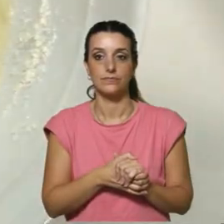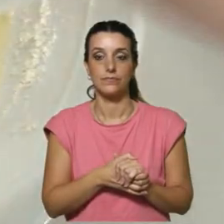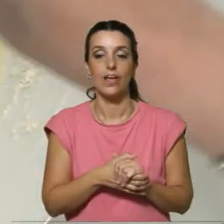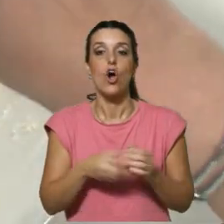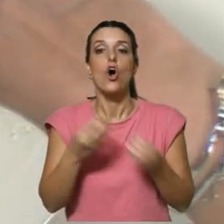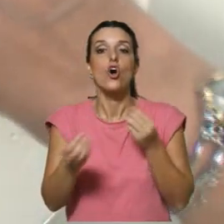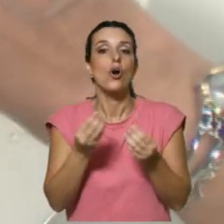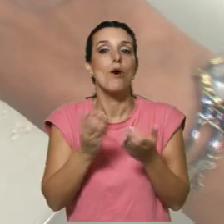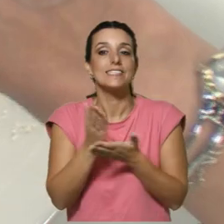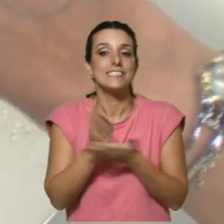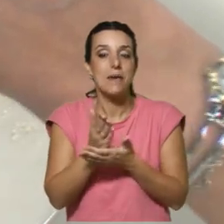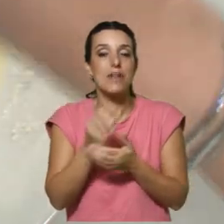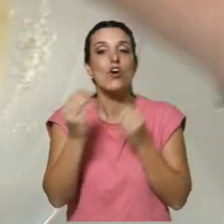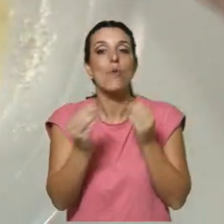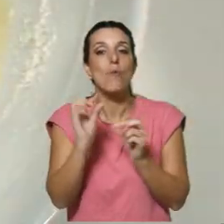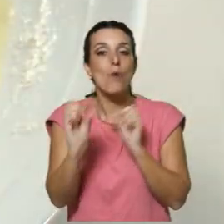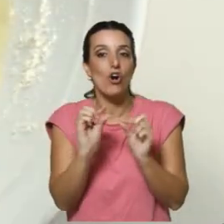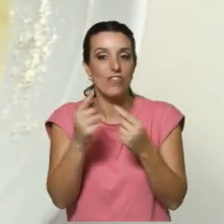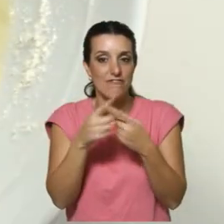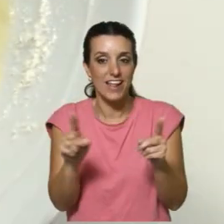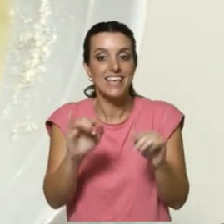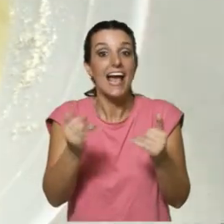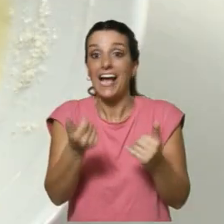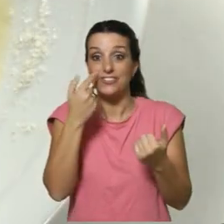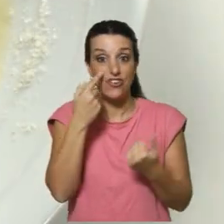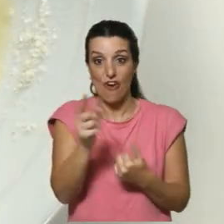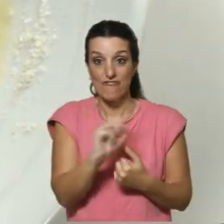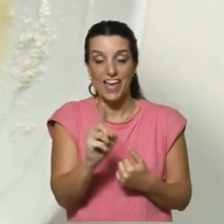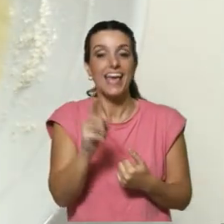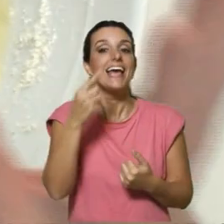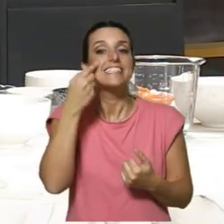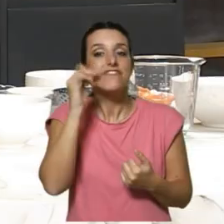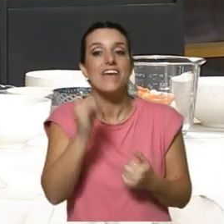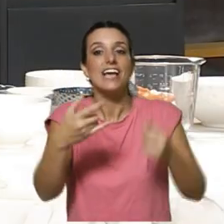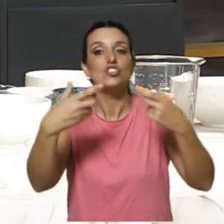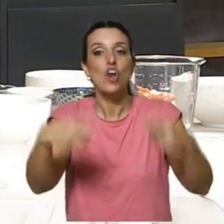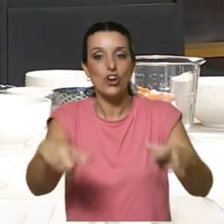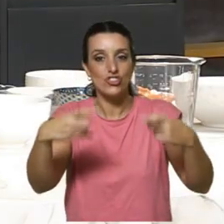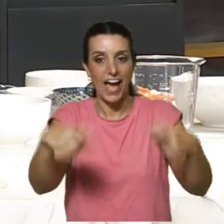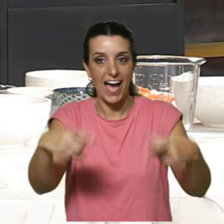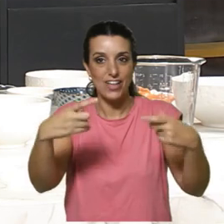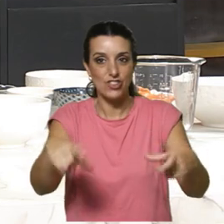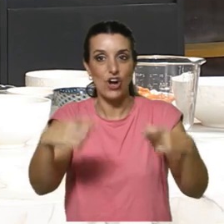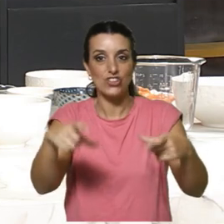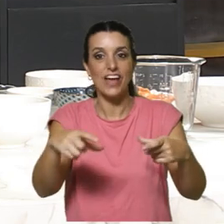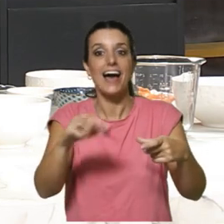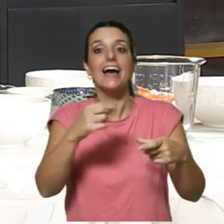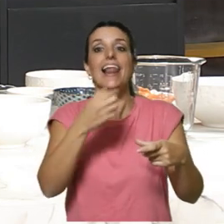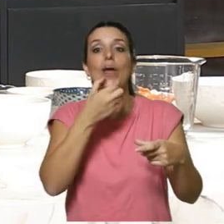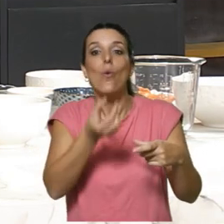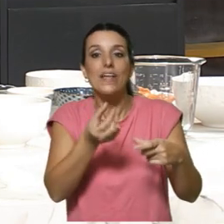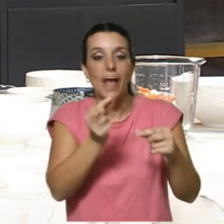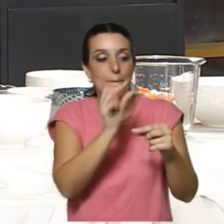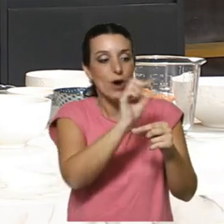como estos clásicos que han quedado como un poco de lado, viste que ya casi no se ven. Sí, lo ves en la torta de diamanta, viste que te ponen todas las lengüitas de gato tiqui, tiqui,